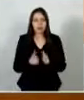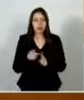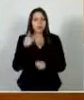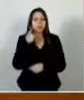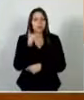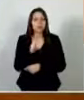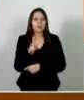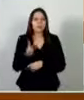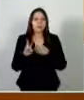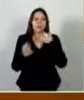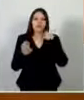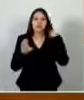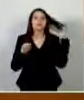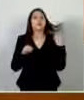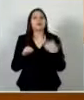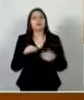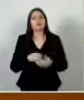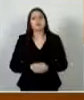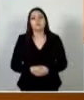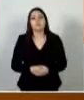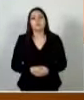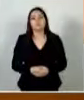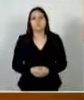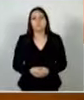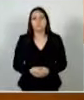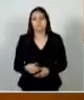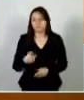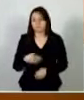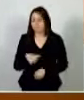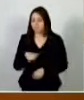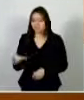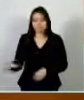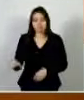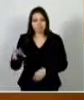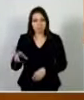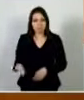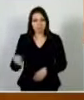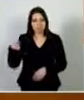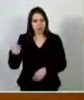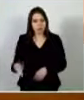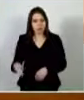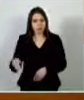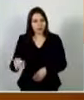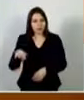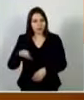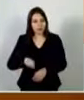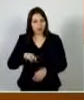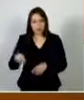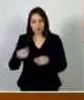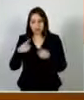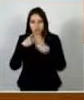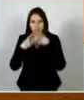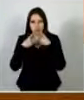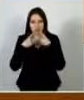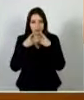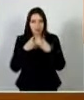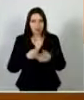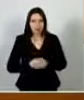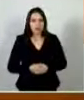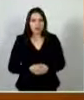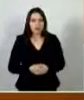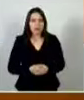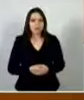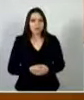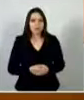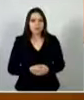Verde a reprobar, a rechazar categóricamente el tema que está en discusión. Esta reforma que llevó a